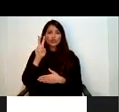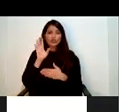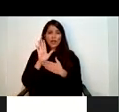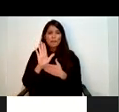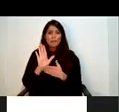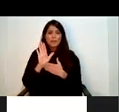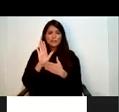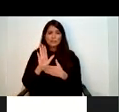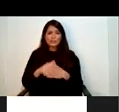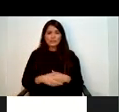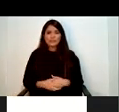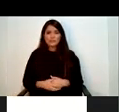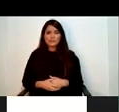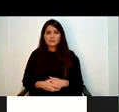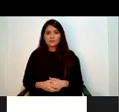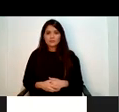entendieron muy bien,